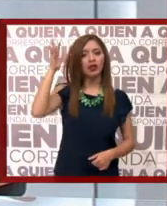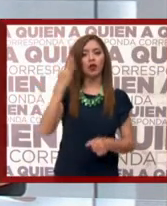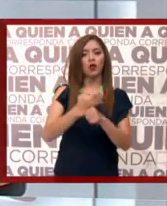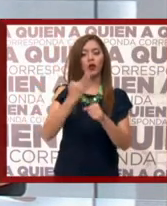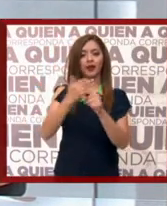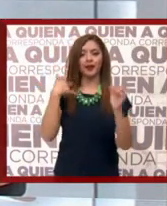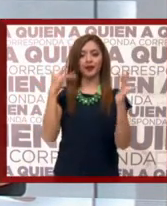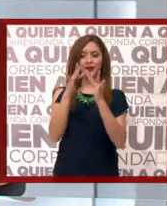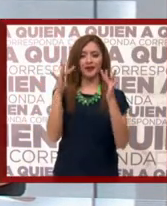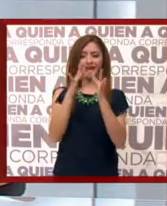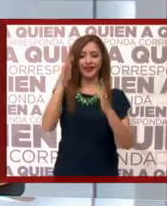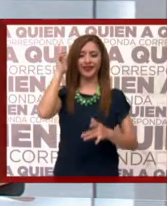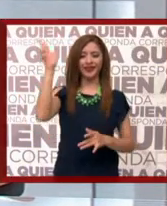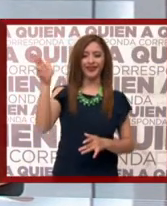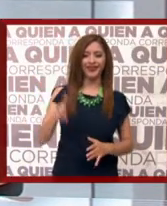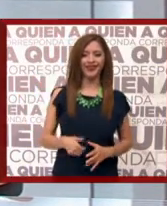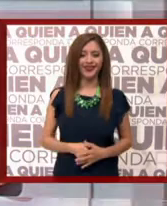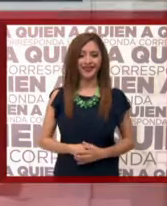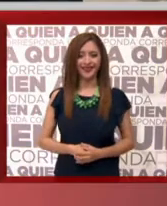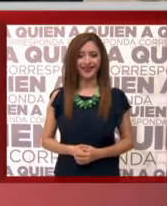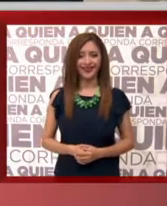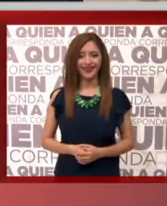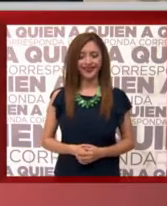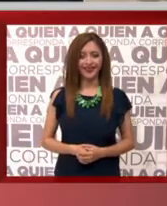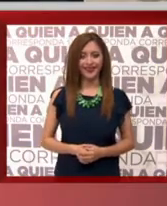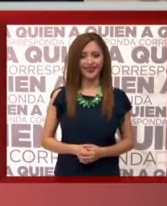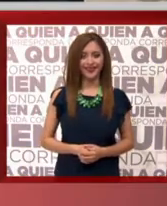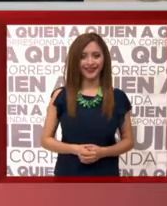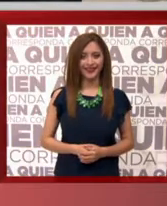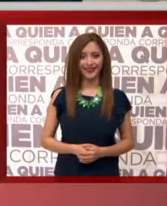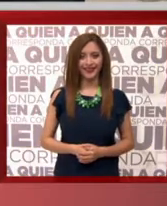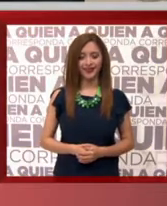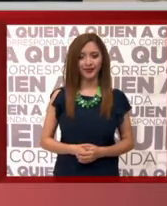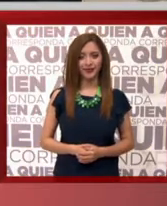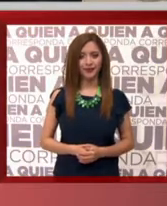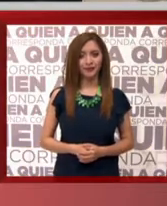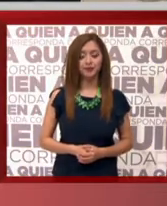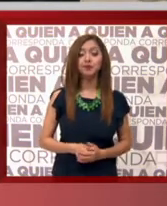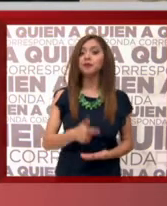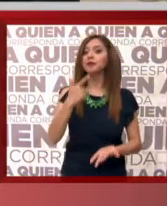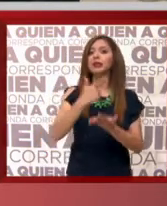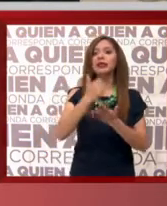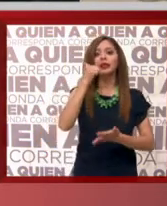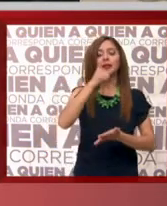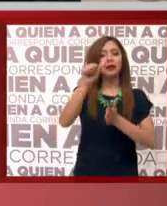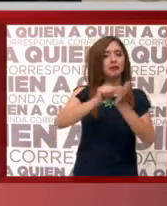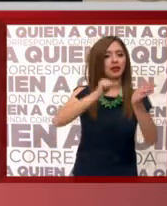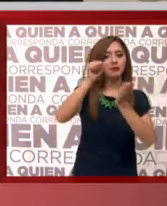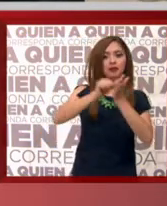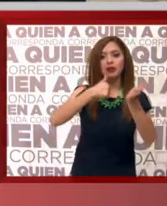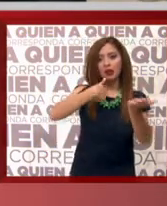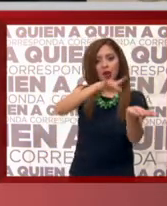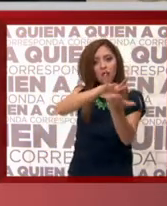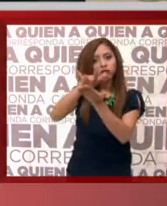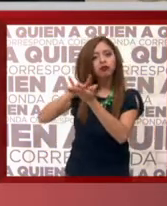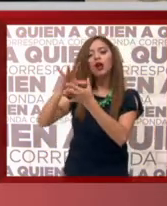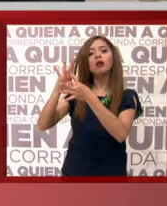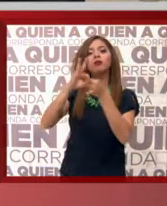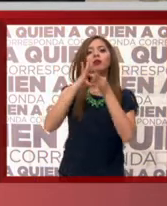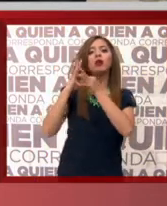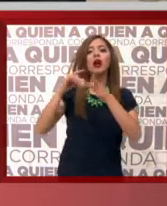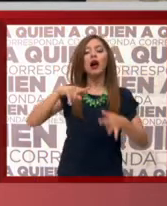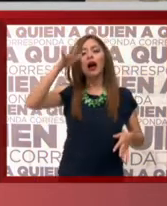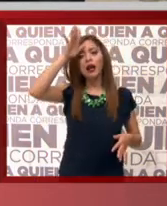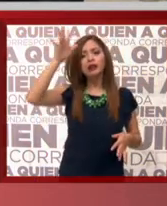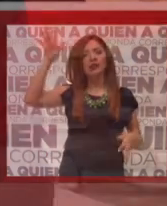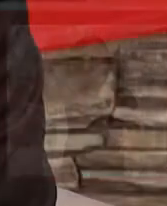ya ahí. Esteban, estás al aire, hola. Hola. Pues ya ves, Jorge, como cada mes apoyando a Movimiento Azteca, en